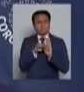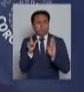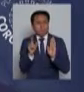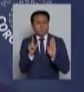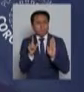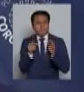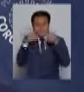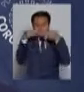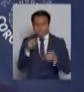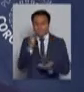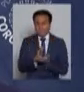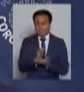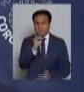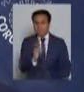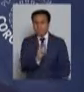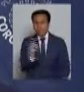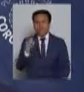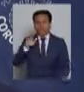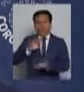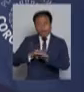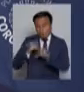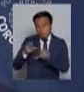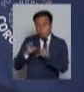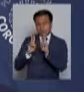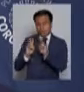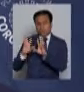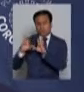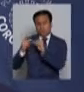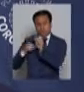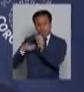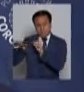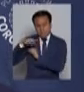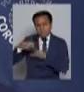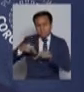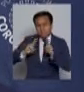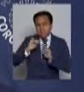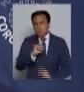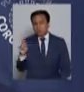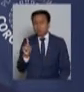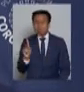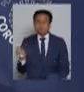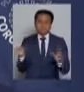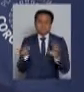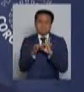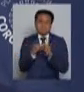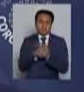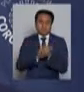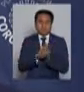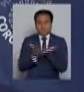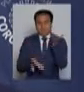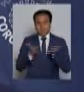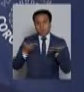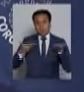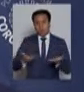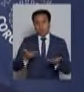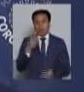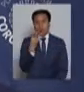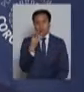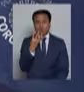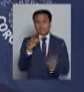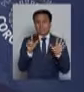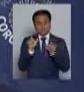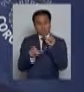esta determinación debe o no contar con la autorización de la familia para aplicarse? Sobre todo considerando que, en el balance de hoy, al menos 4 de los